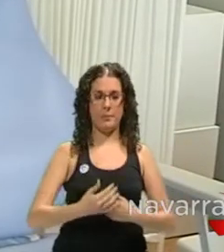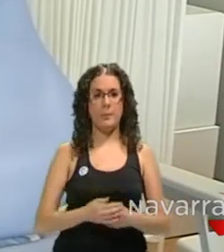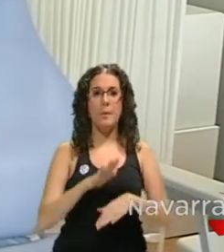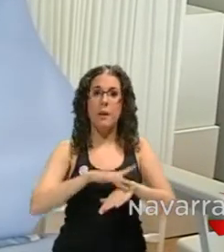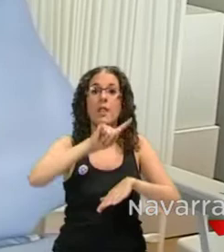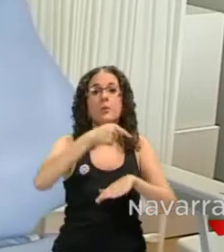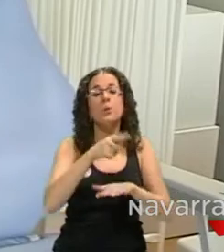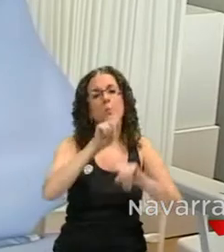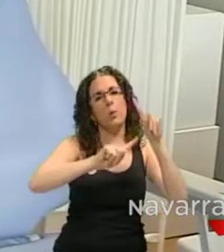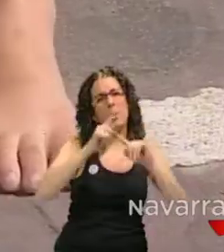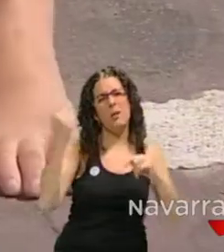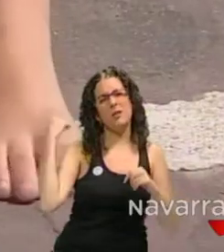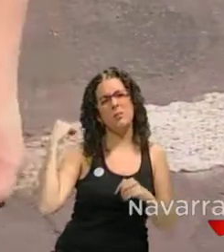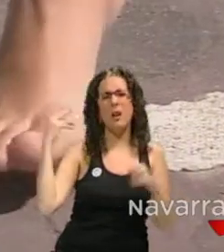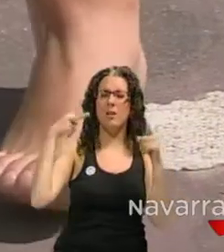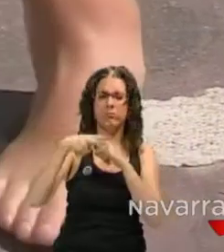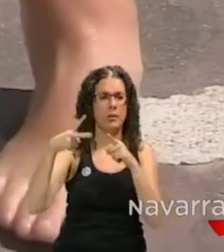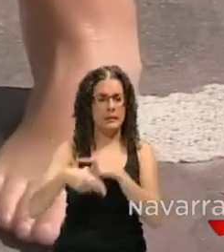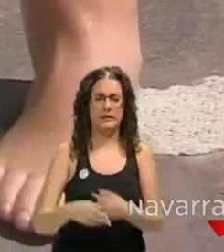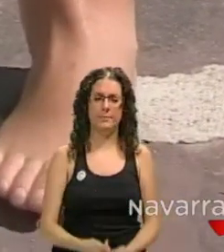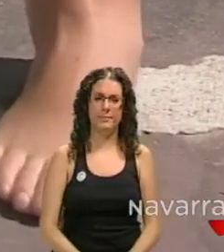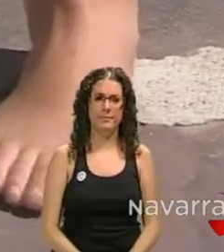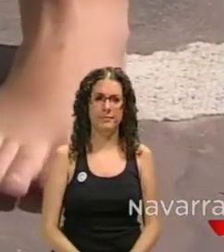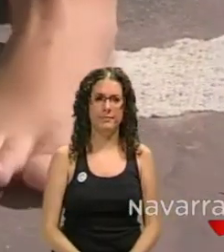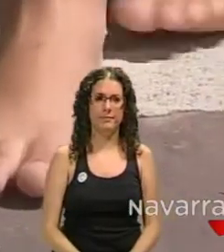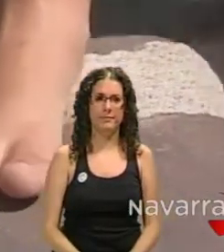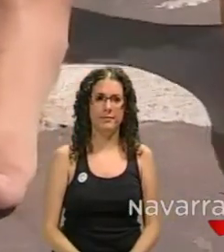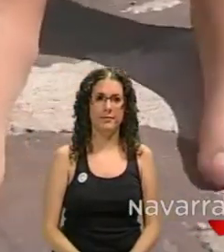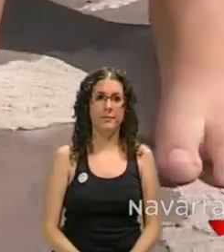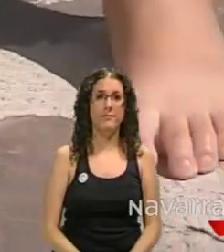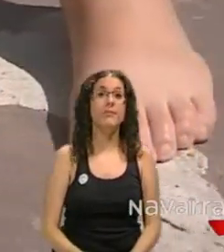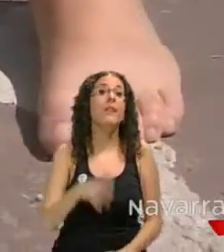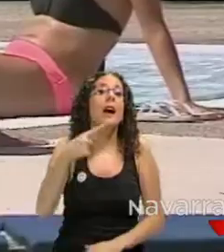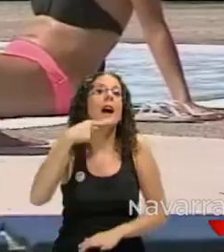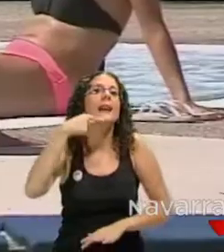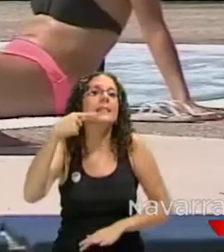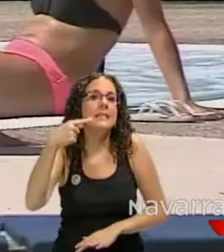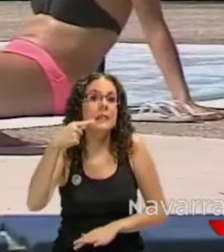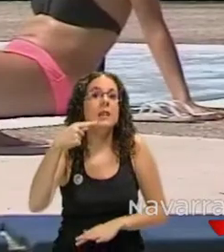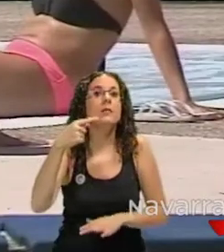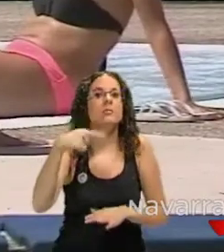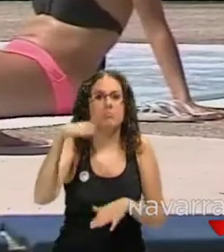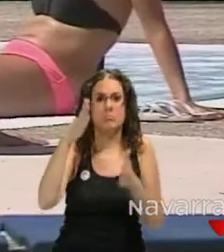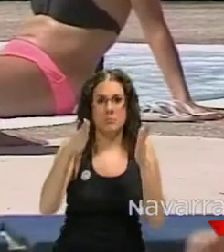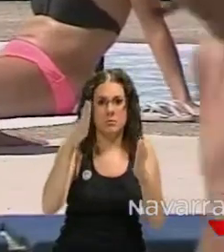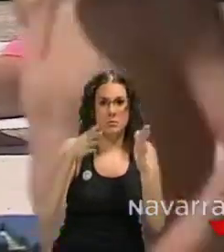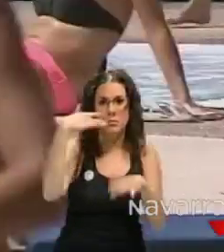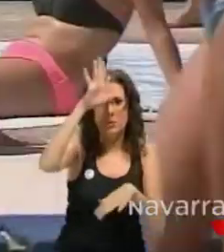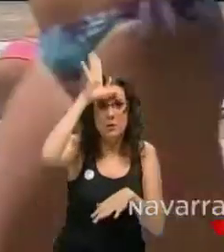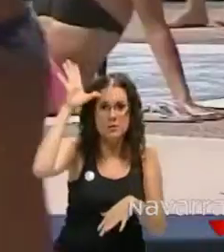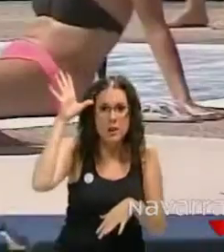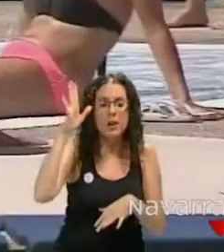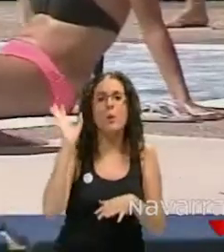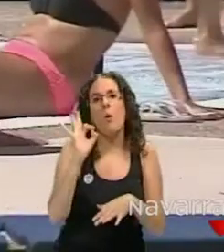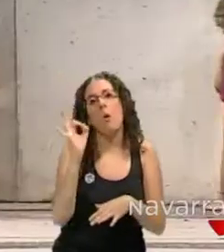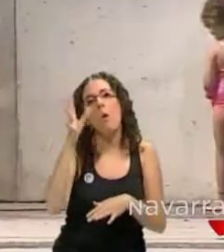talón, ni espalda, ni nada de nada. Y no es una leyenda urbana eso de que los pies se hinchan considerablemente con las altas